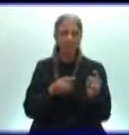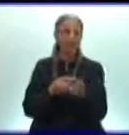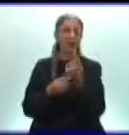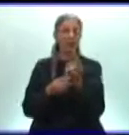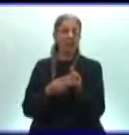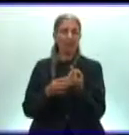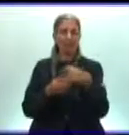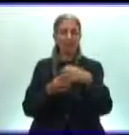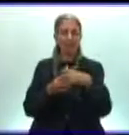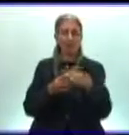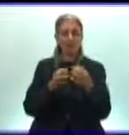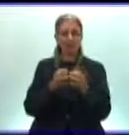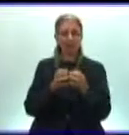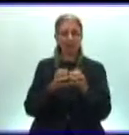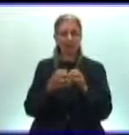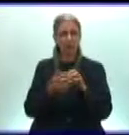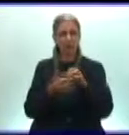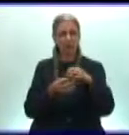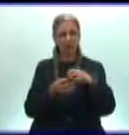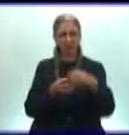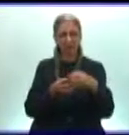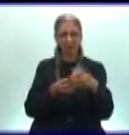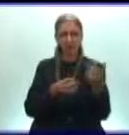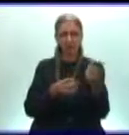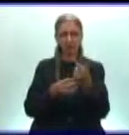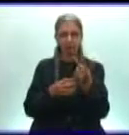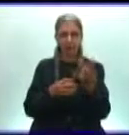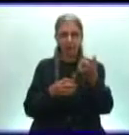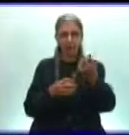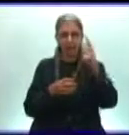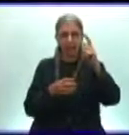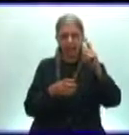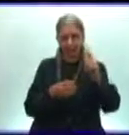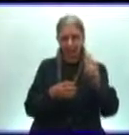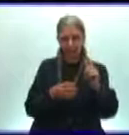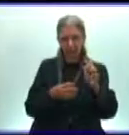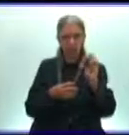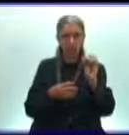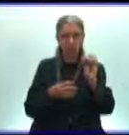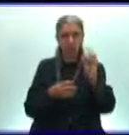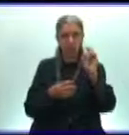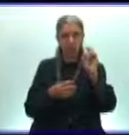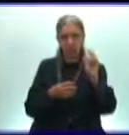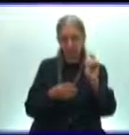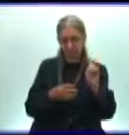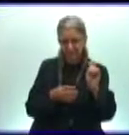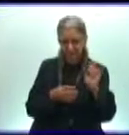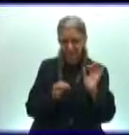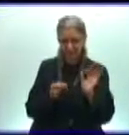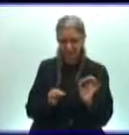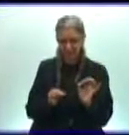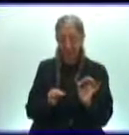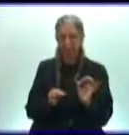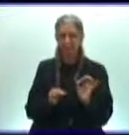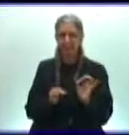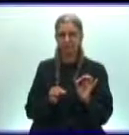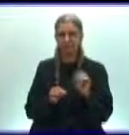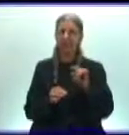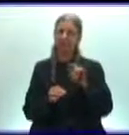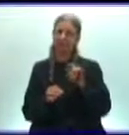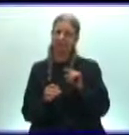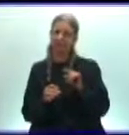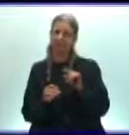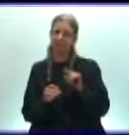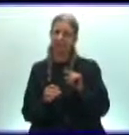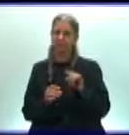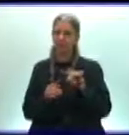su nombre lo indica, está formada por dos átomos del elemento químico oxígeno. Y entonces,